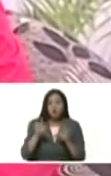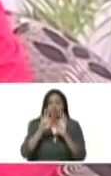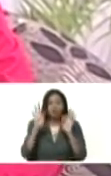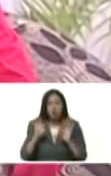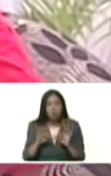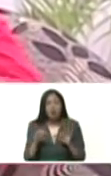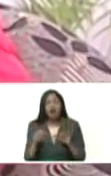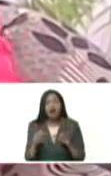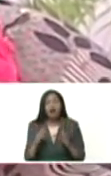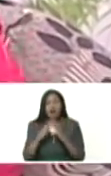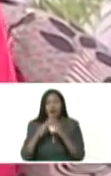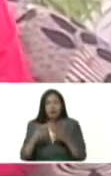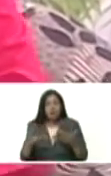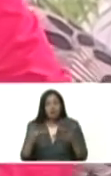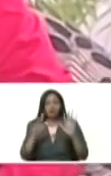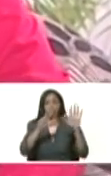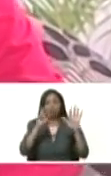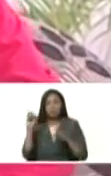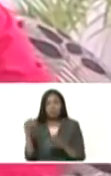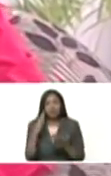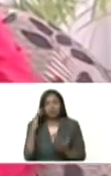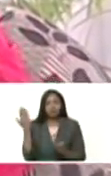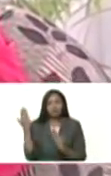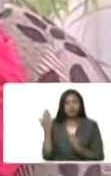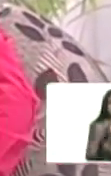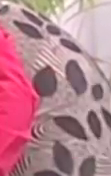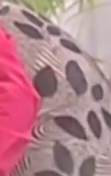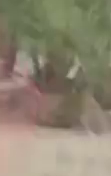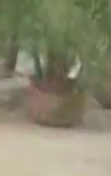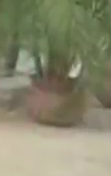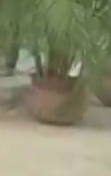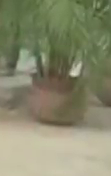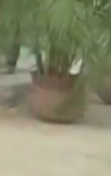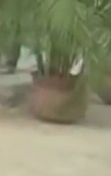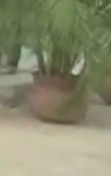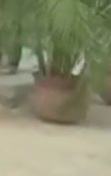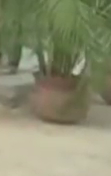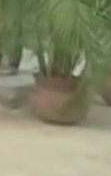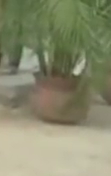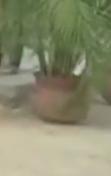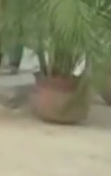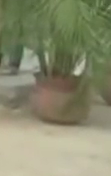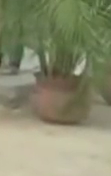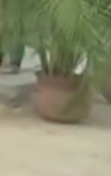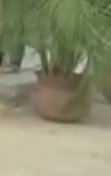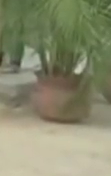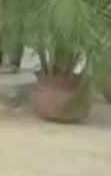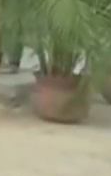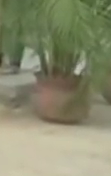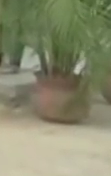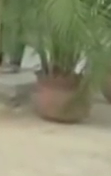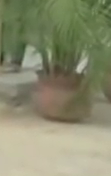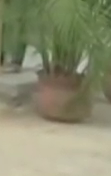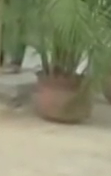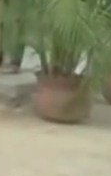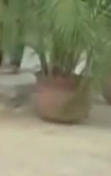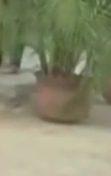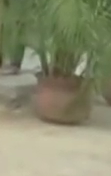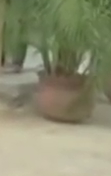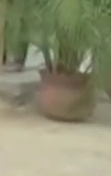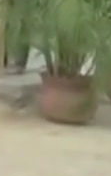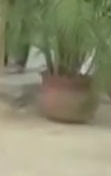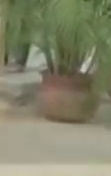Valle de la Pascua. Adelante, compañero. Gracias, presidente, por el contacto. Estamos desde Valle